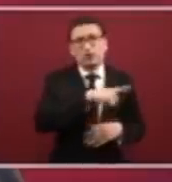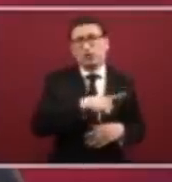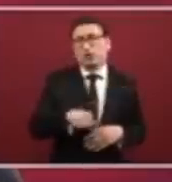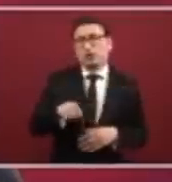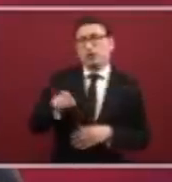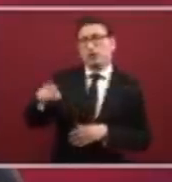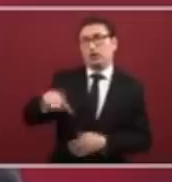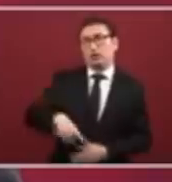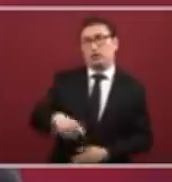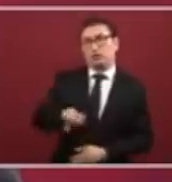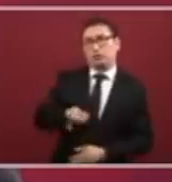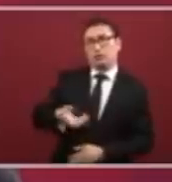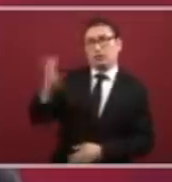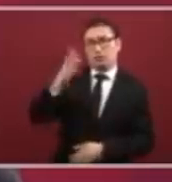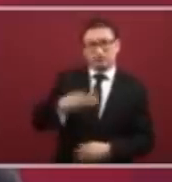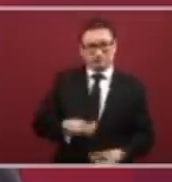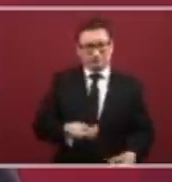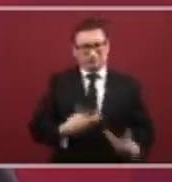Bueno,